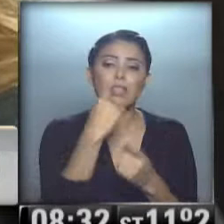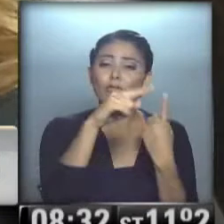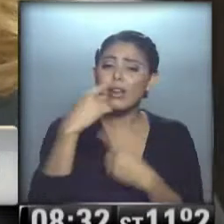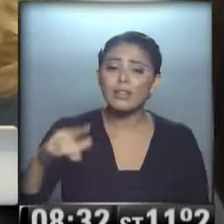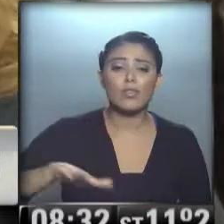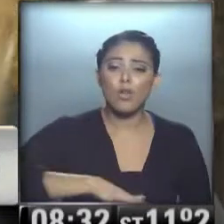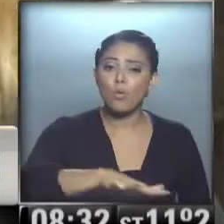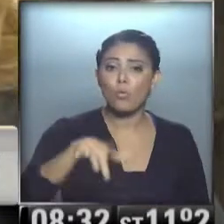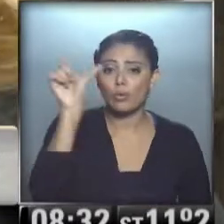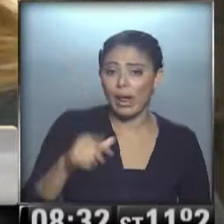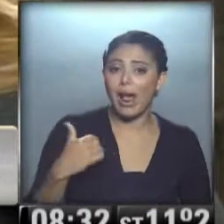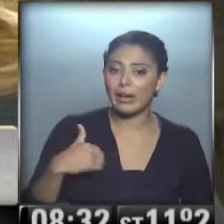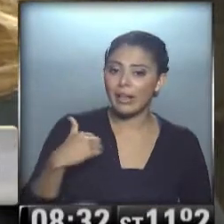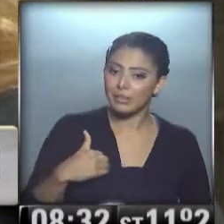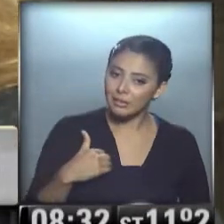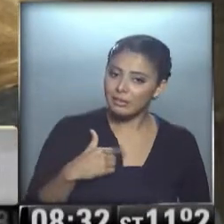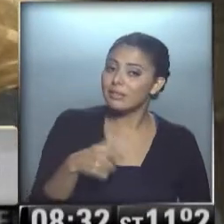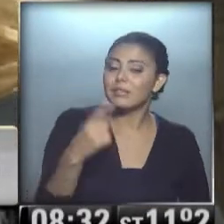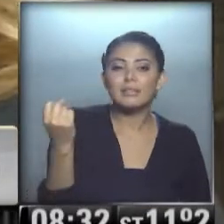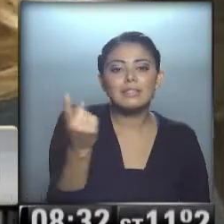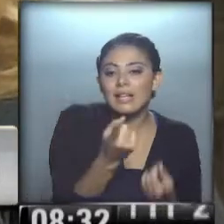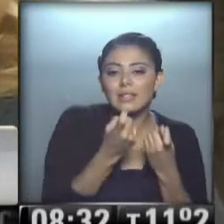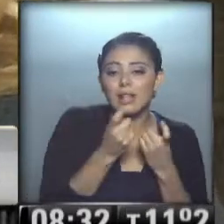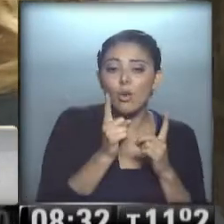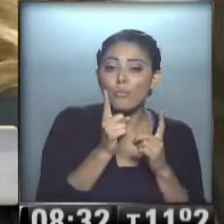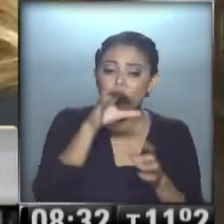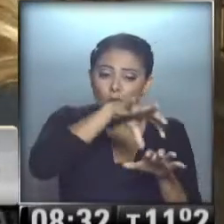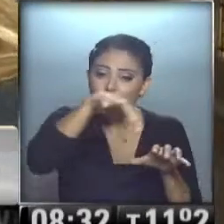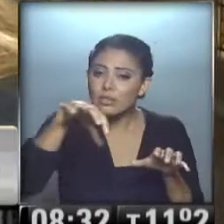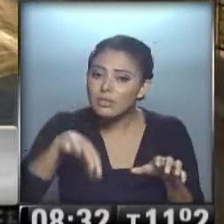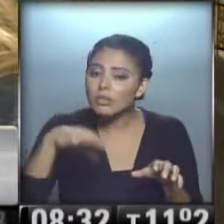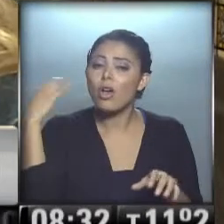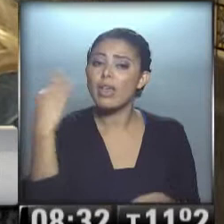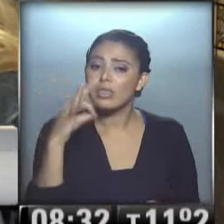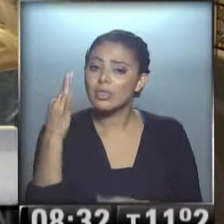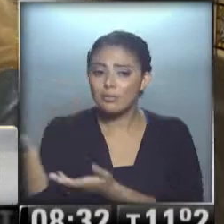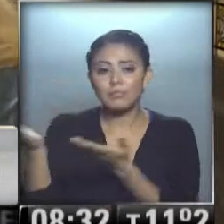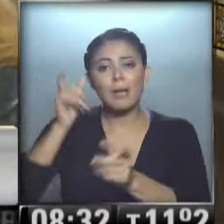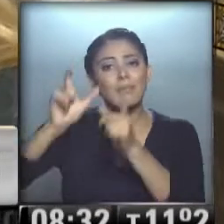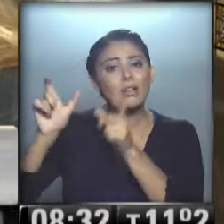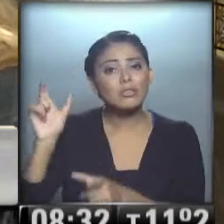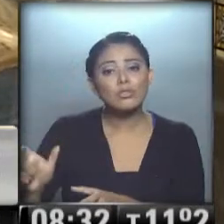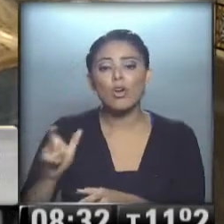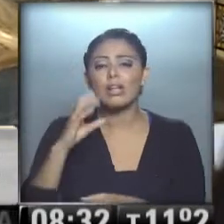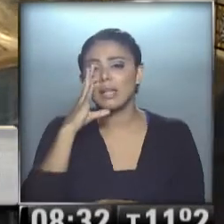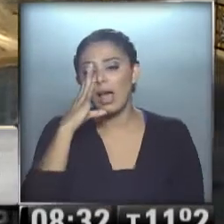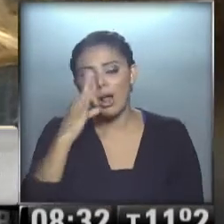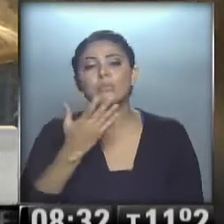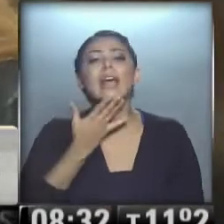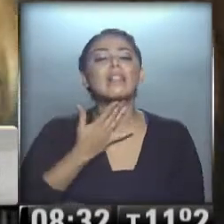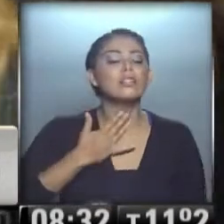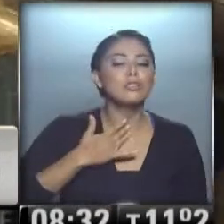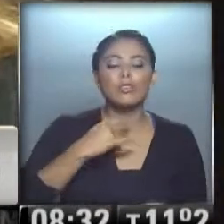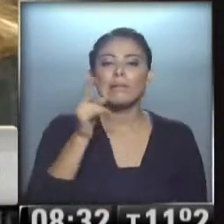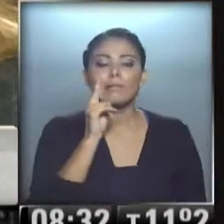distintos lugares del país, que es absolutamente indispensable, y estos centros no solamente van a tener que recibir a quienes padezcan algún consumo problemático,